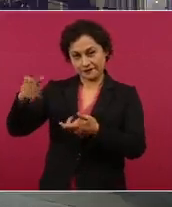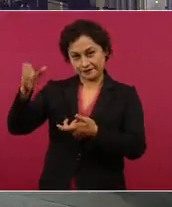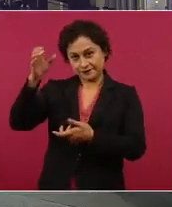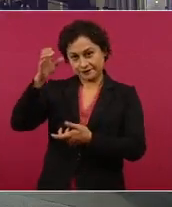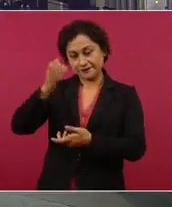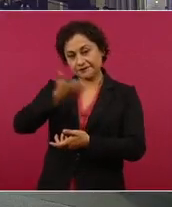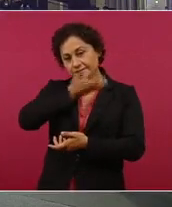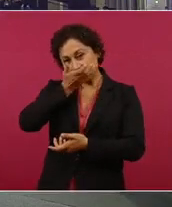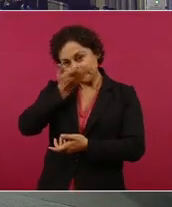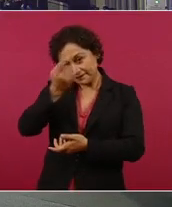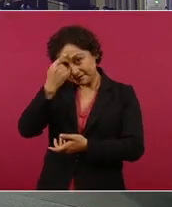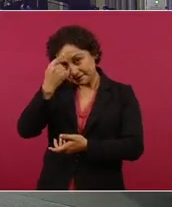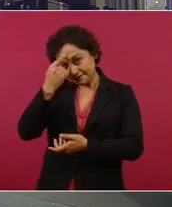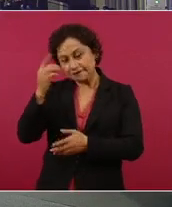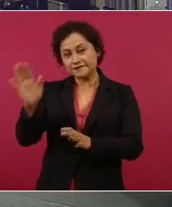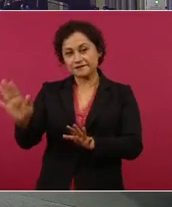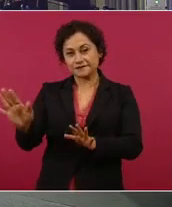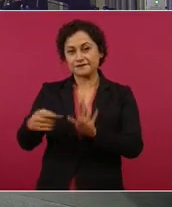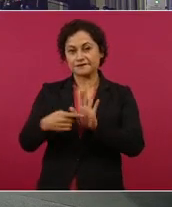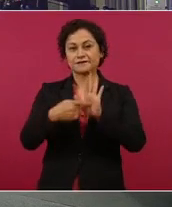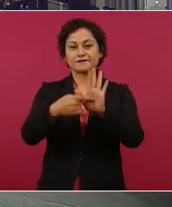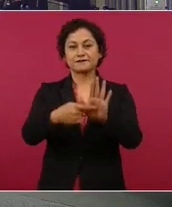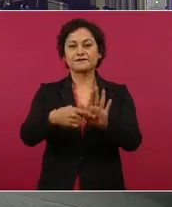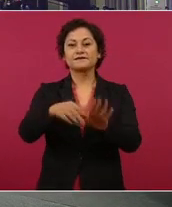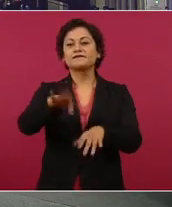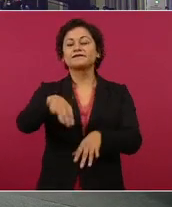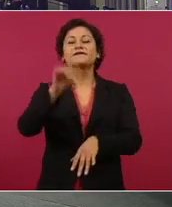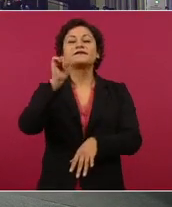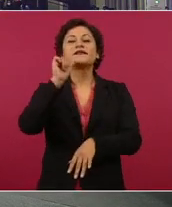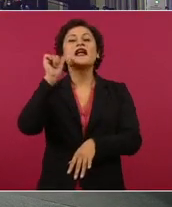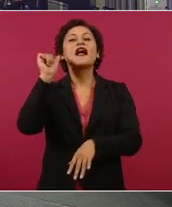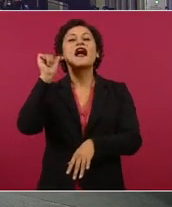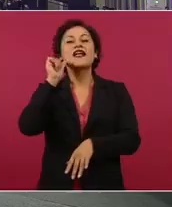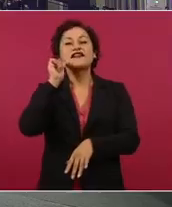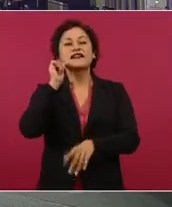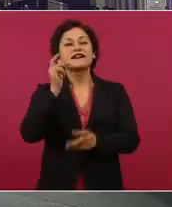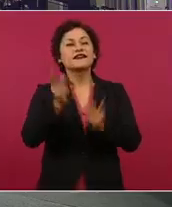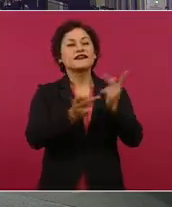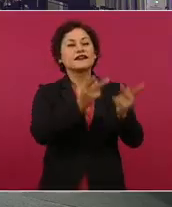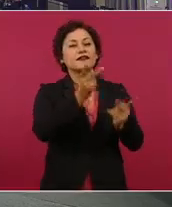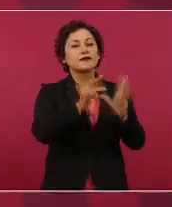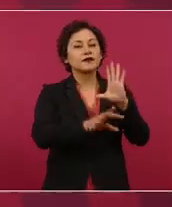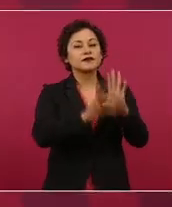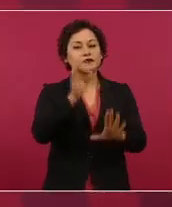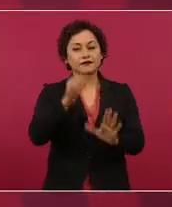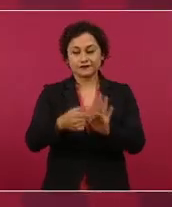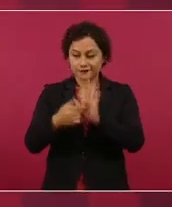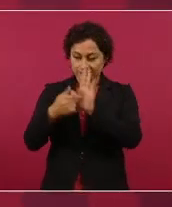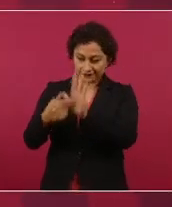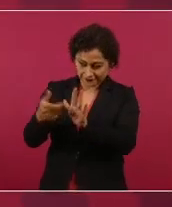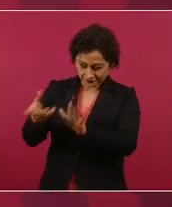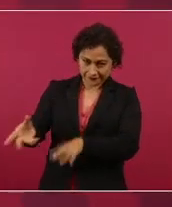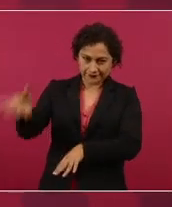la encuesta de ayer. Es tengan para que aprendan.